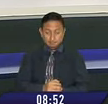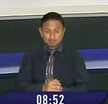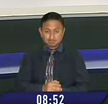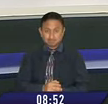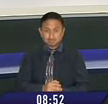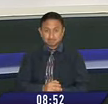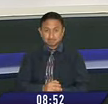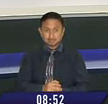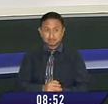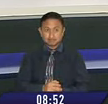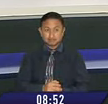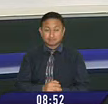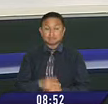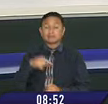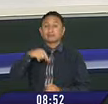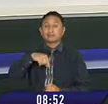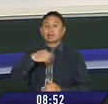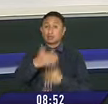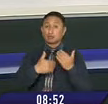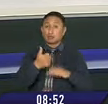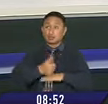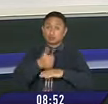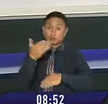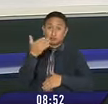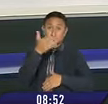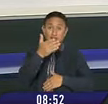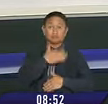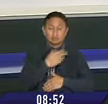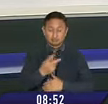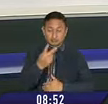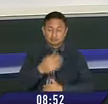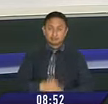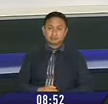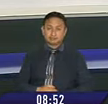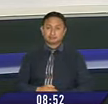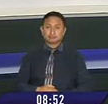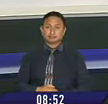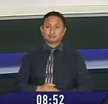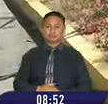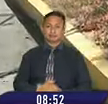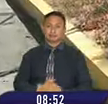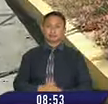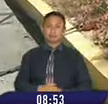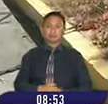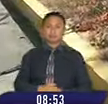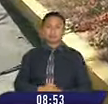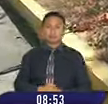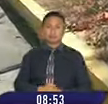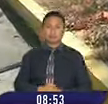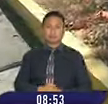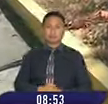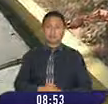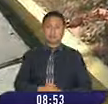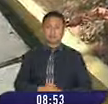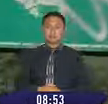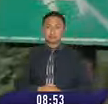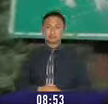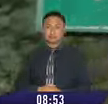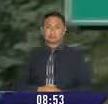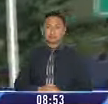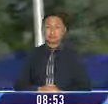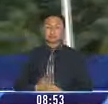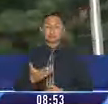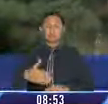ocurra una situación terrible para acudir las autoridades, y que vamos a escucharlos. Así se encuentra un tramo de la avenida